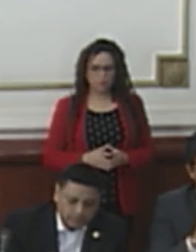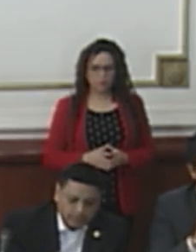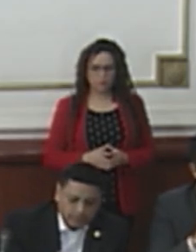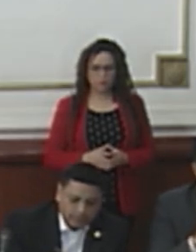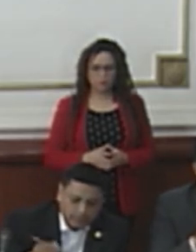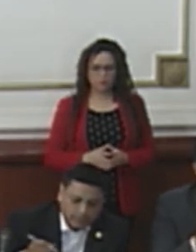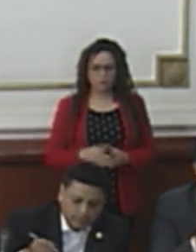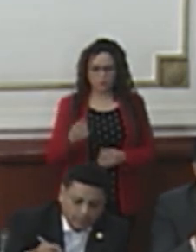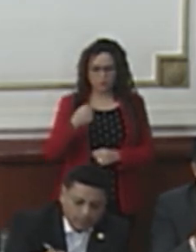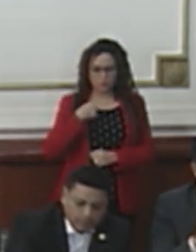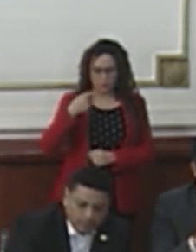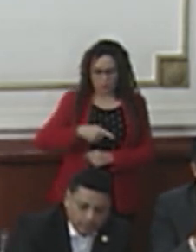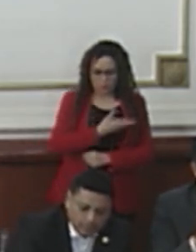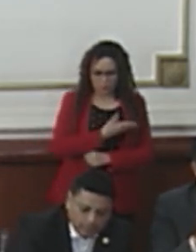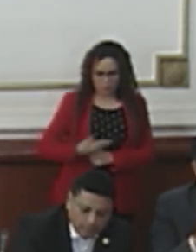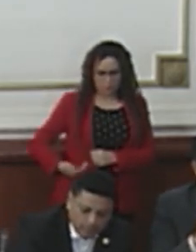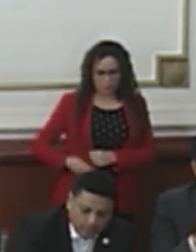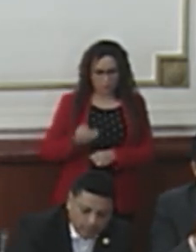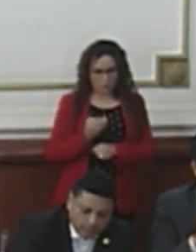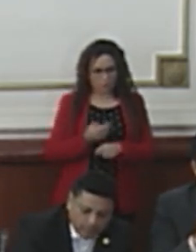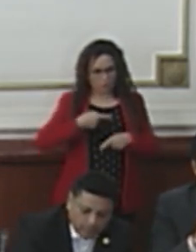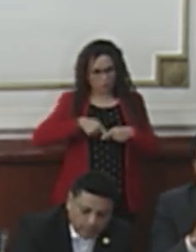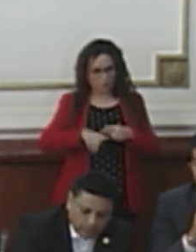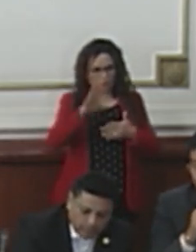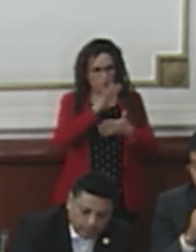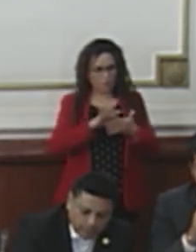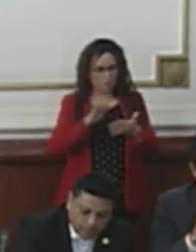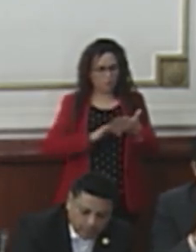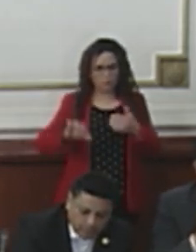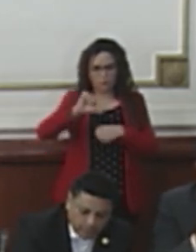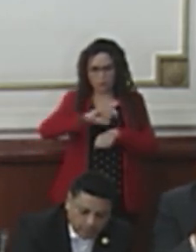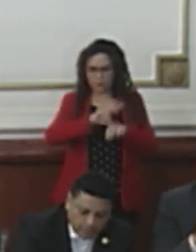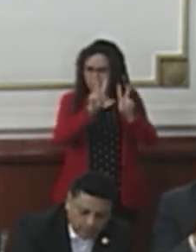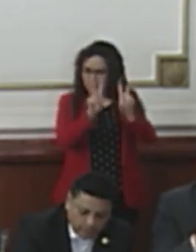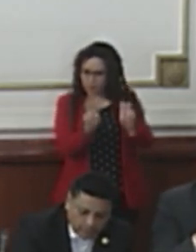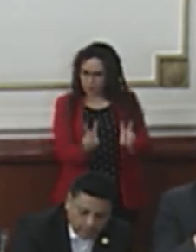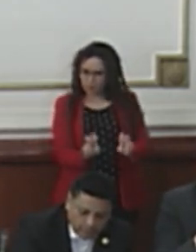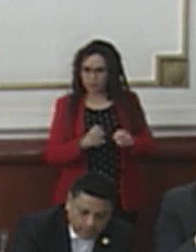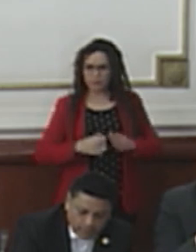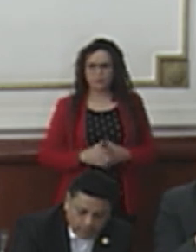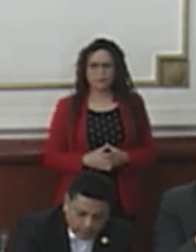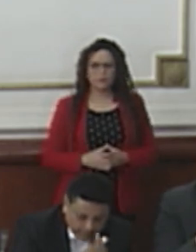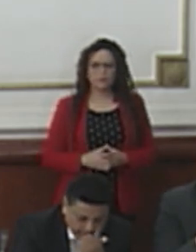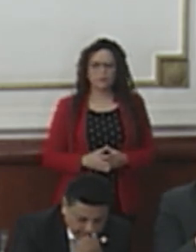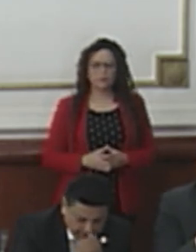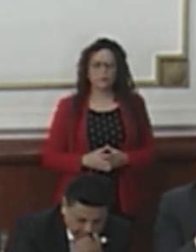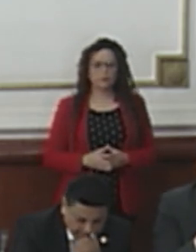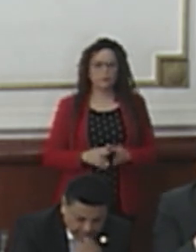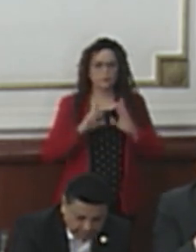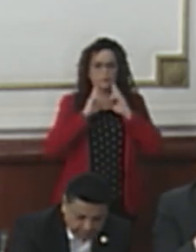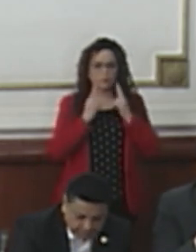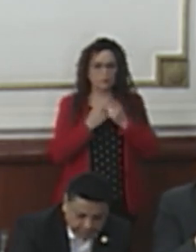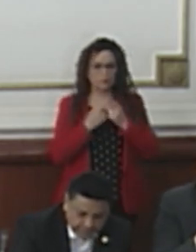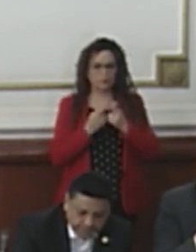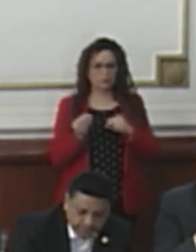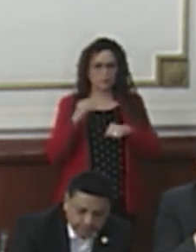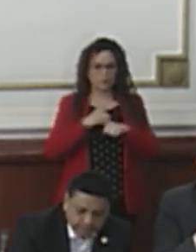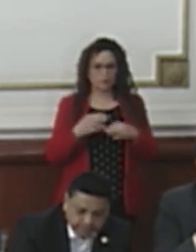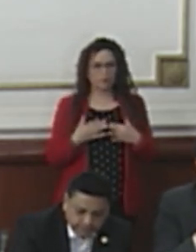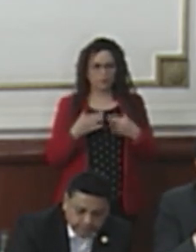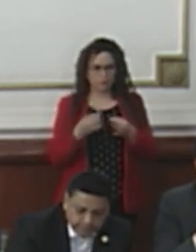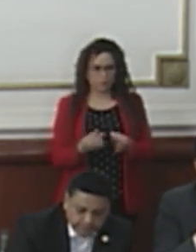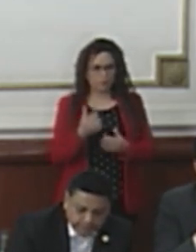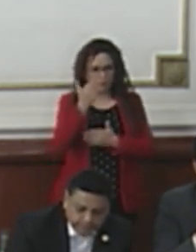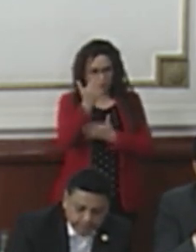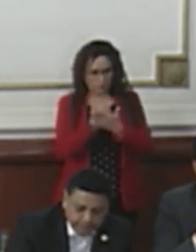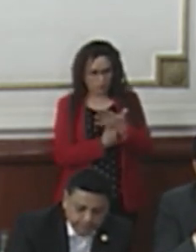Por sus instrucciones, presidente, se procederá a dar lectura al orden del día. Reunión de instalación. Número 1. Lista de